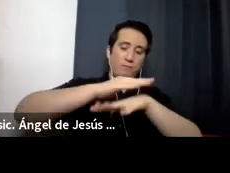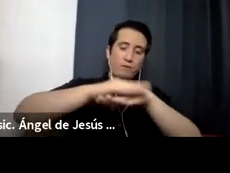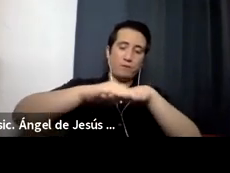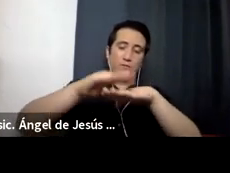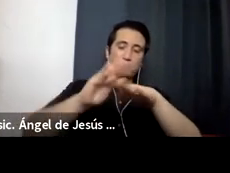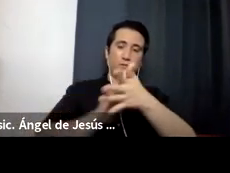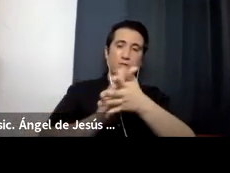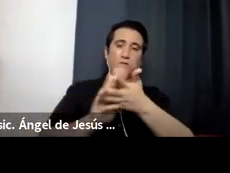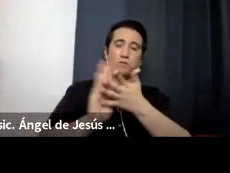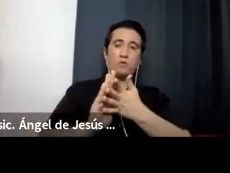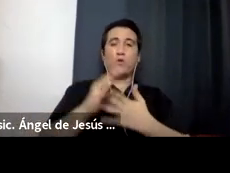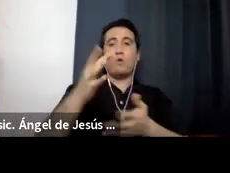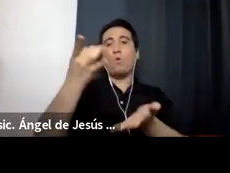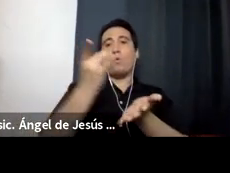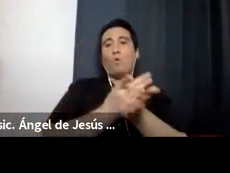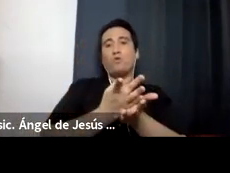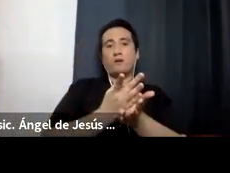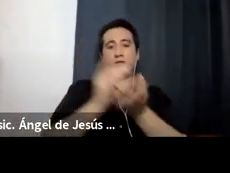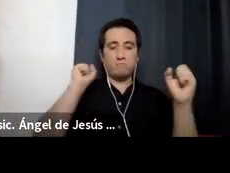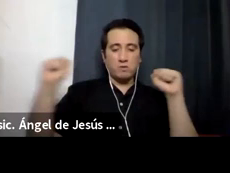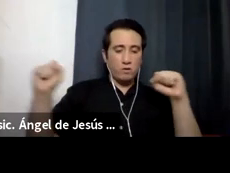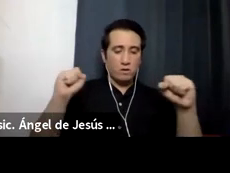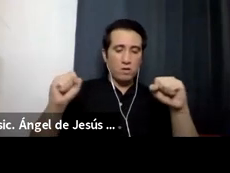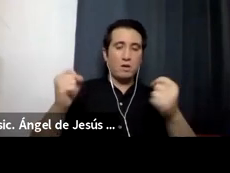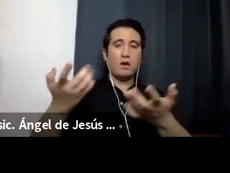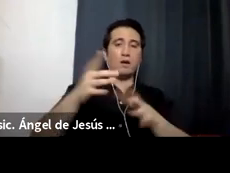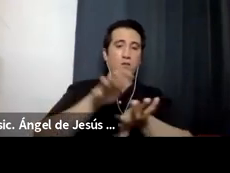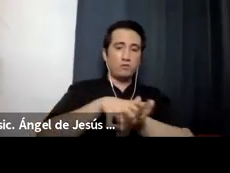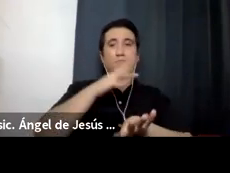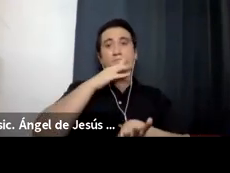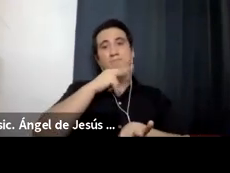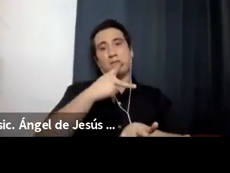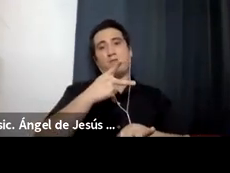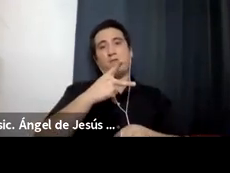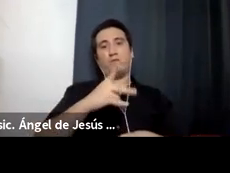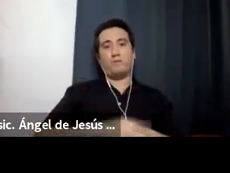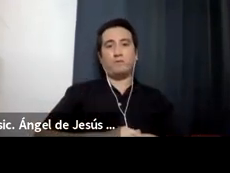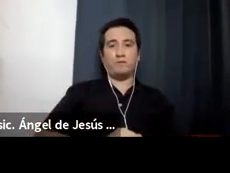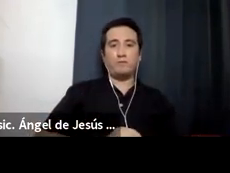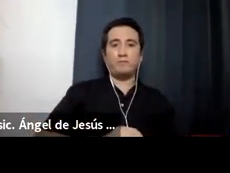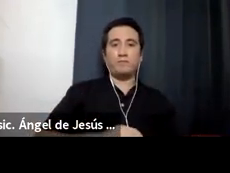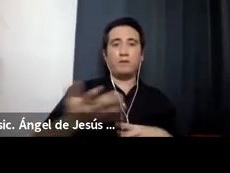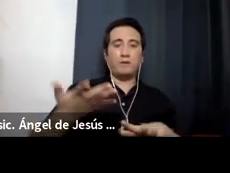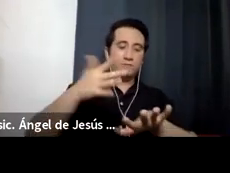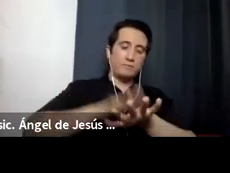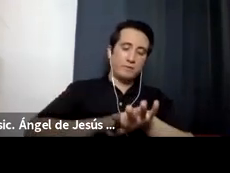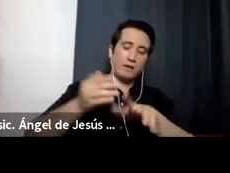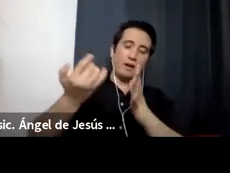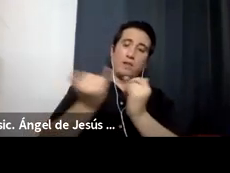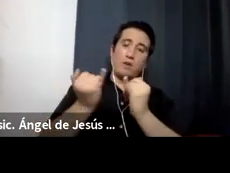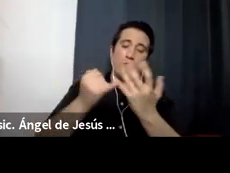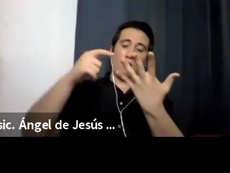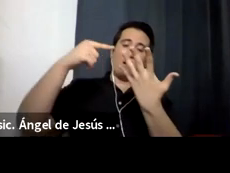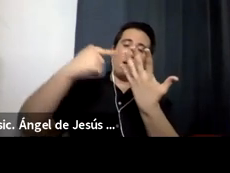para mis pies, mucho mejor. Y incluir ese espacio interdigital, o sea, secar entre los dedos, ¿no? A